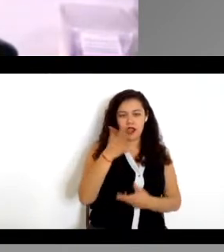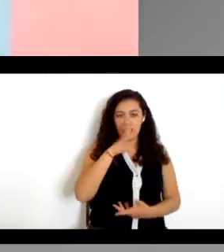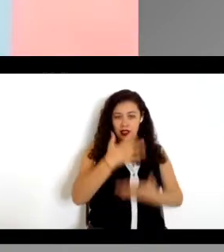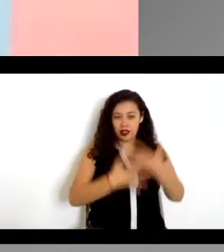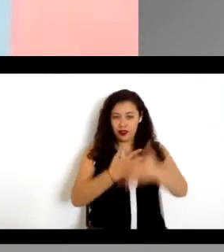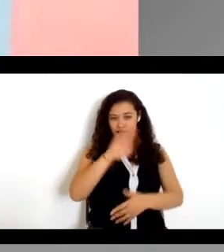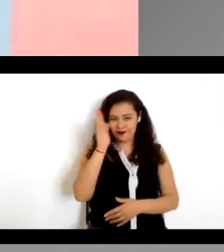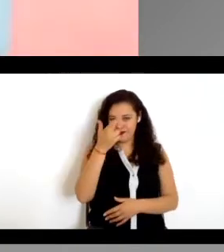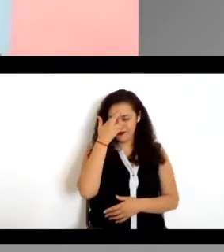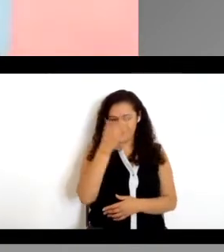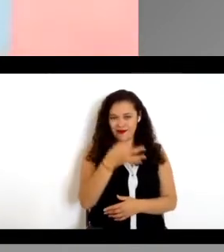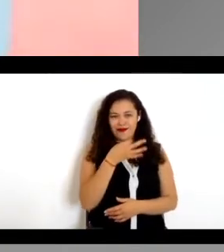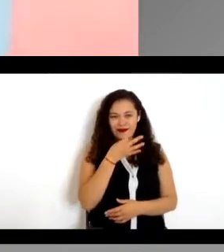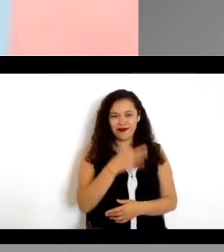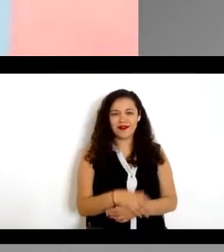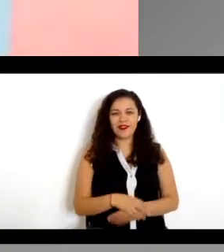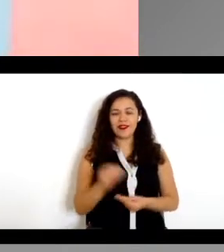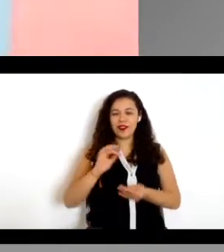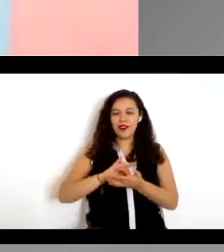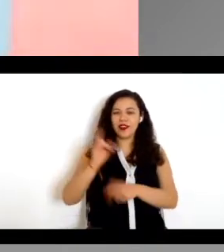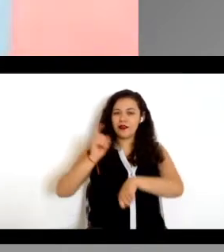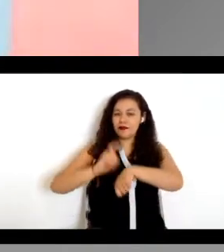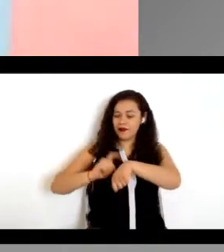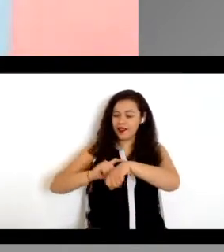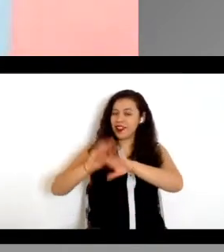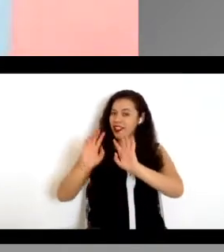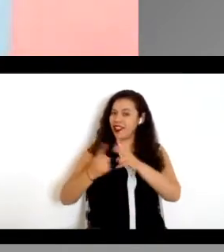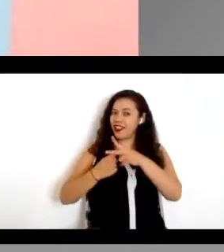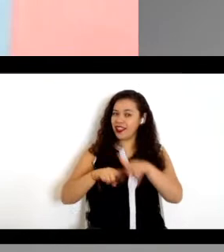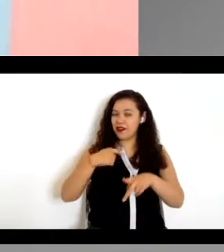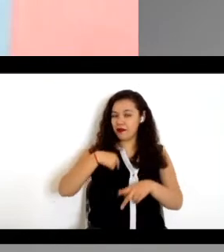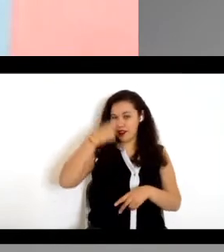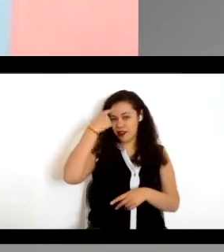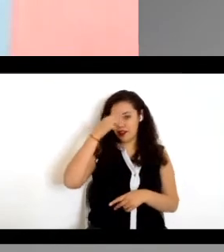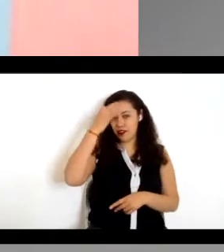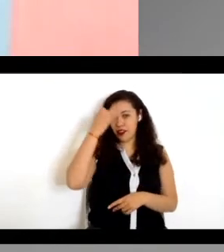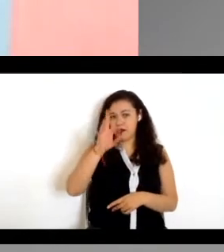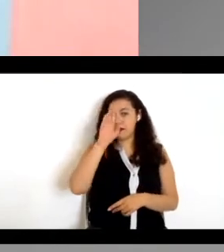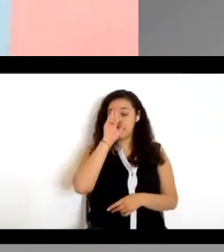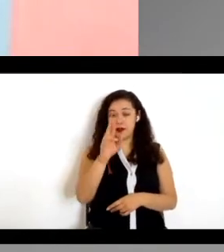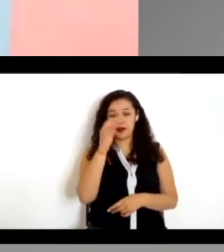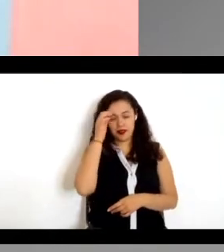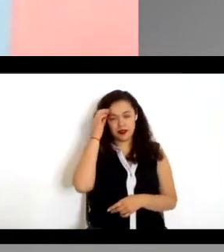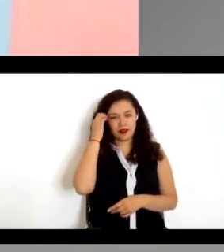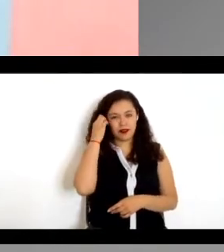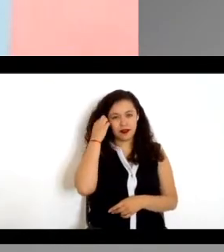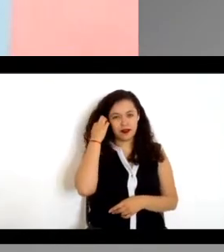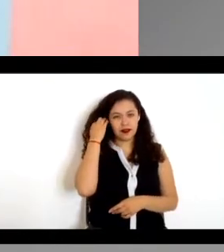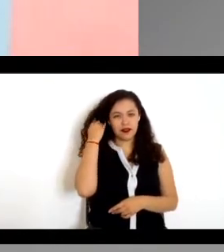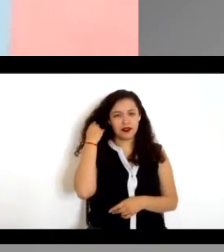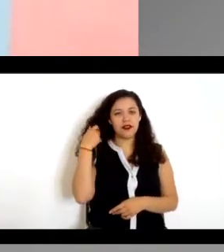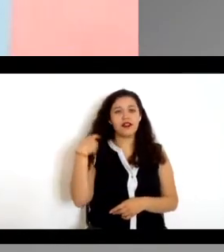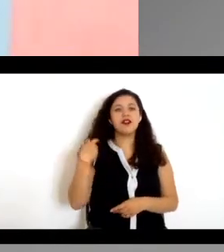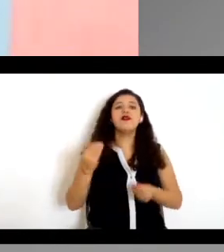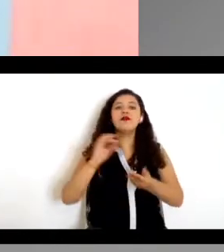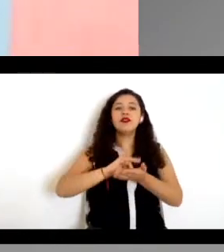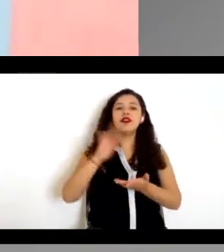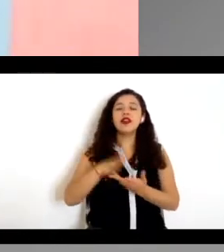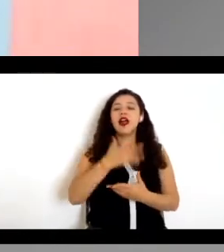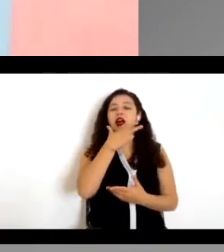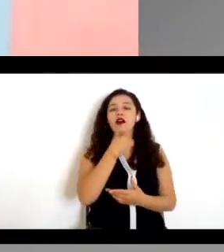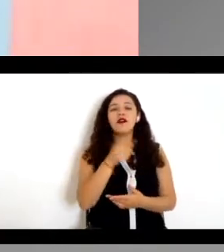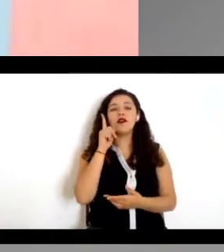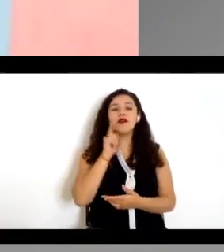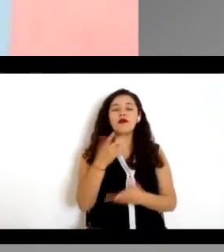Perfecto, muchas gracias. Yo también puse mi cronómetro para ser respetuosa del tiempo. Pues agradezco en primera instancia a las y los compañeros